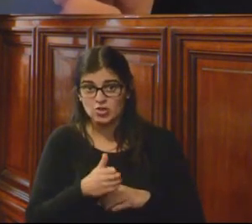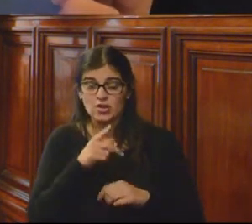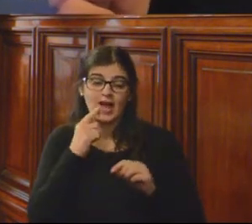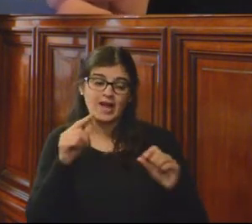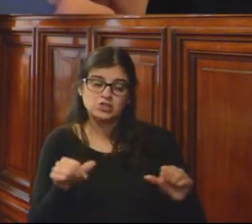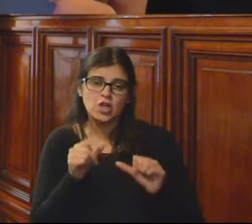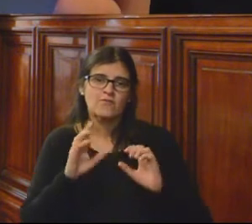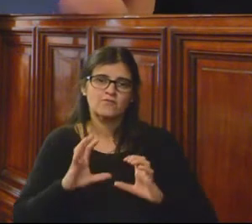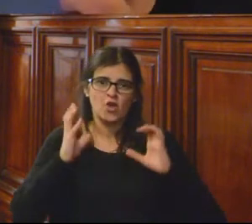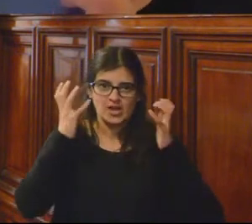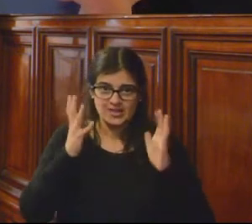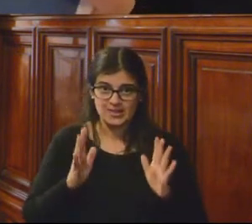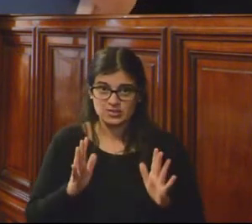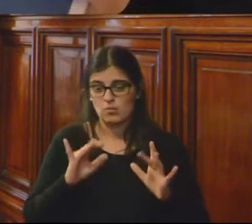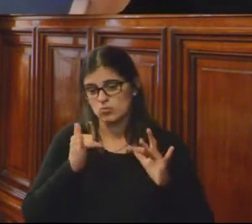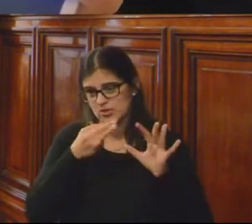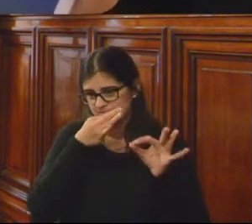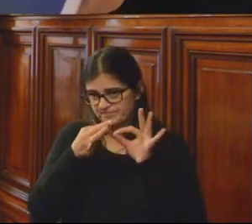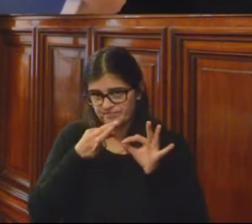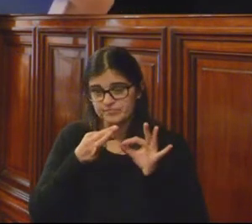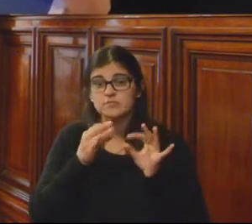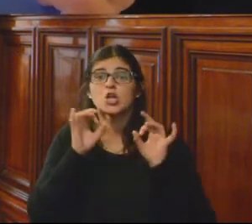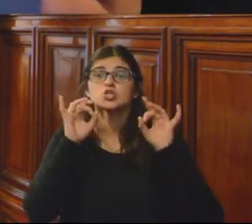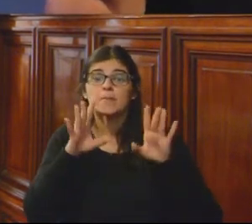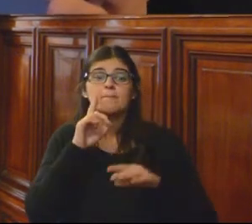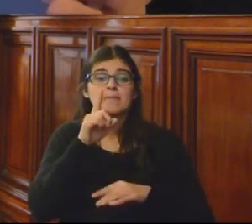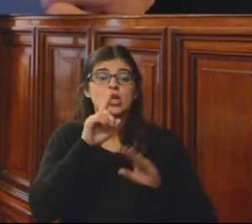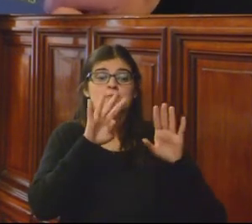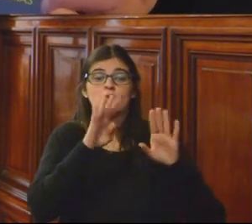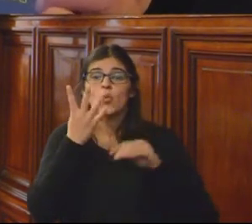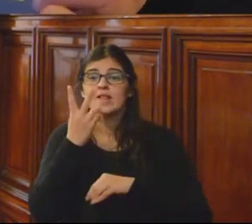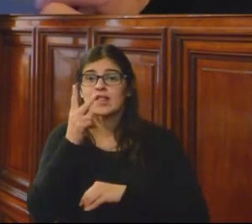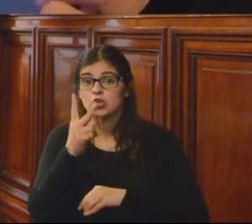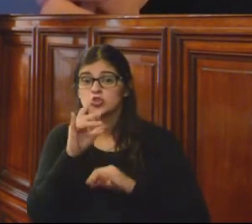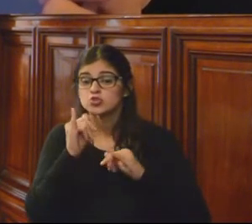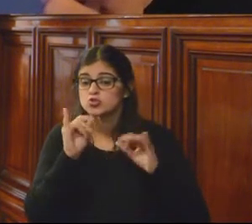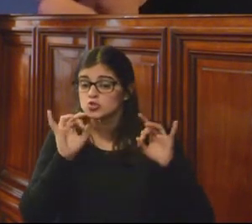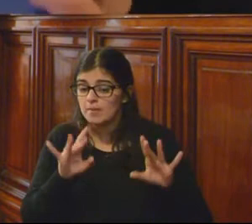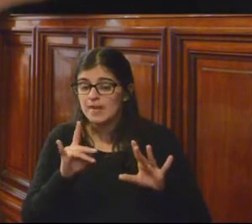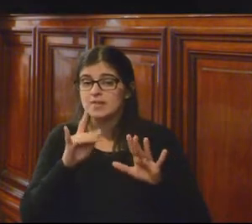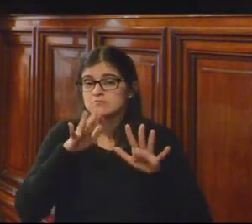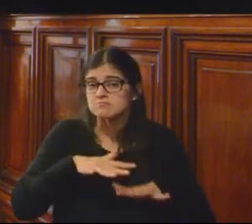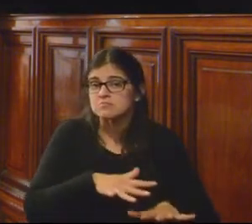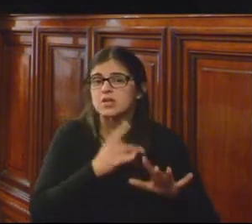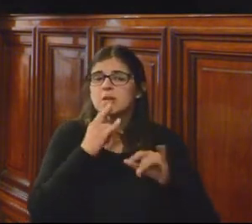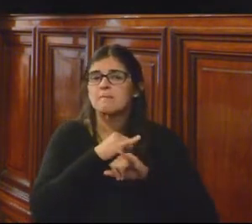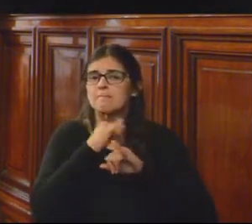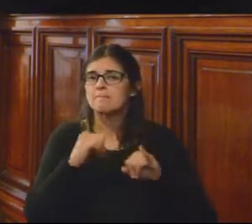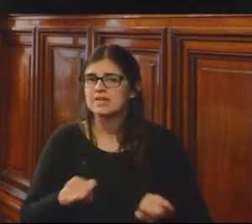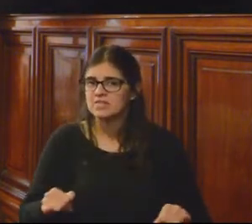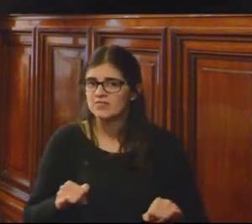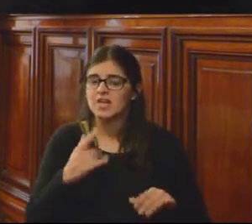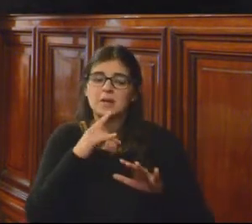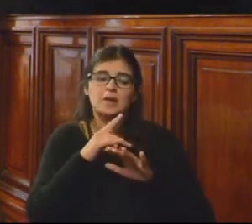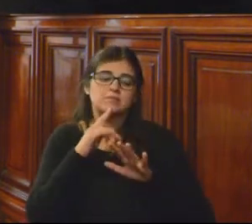acciones violentas, como ya les comentaba. Y solo 1.942 fueron manifestaciones pacíficas. Manifestaciones